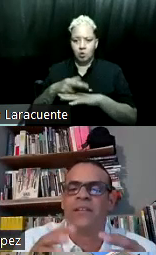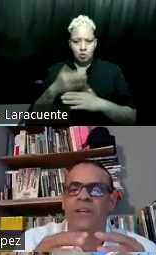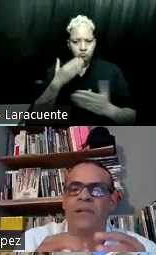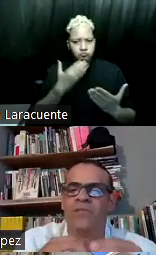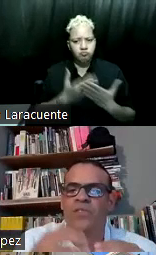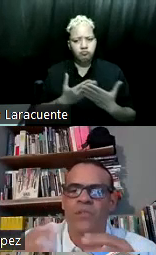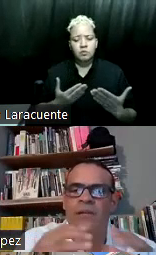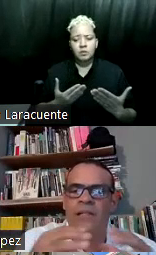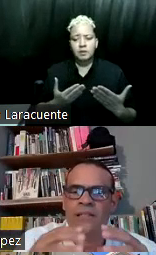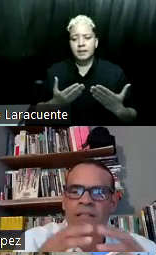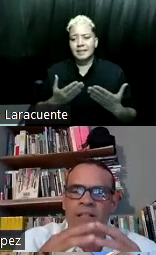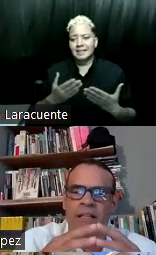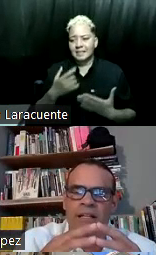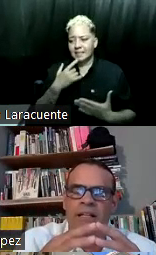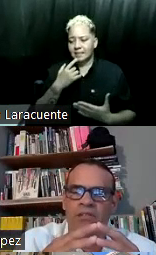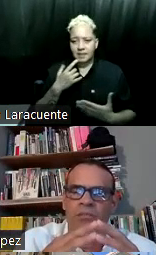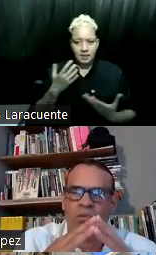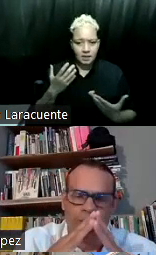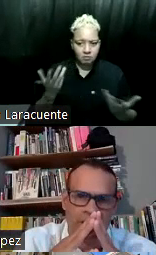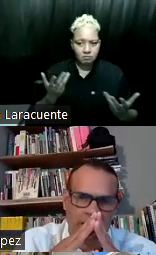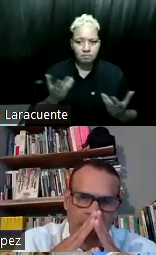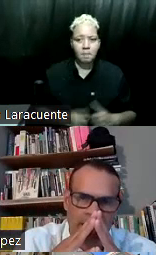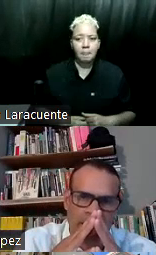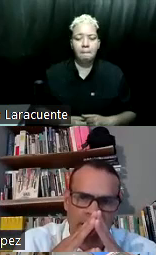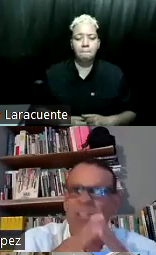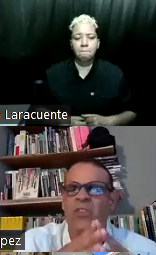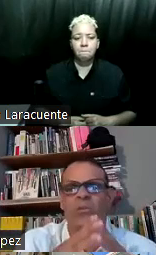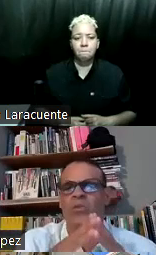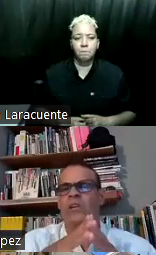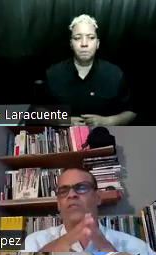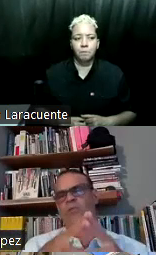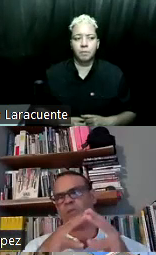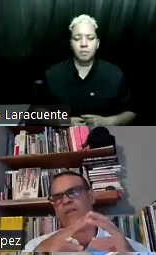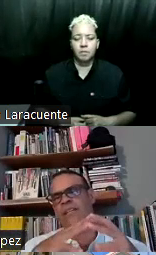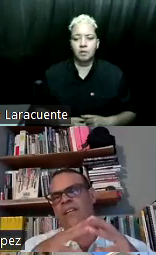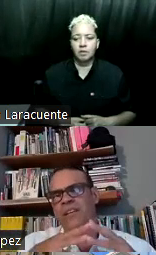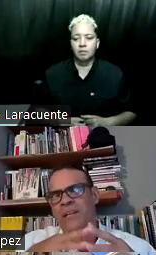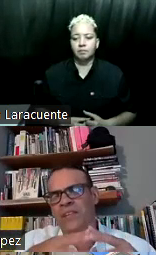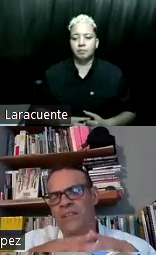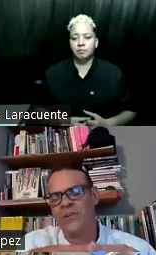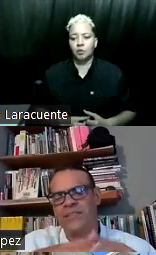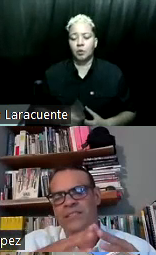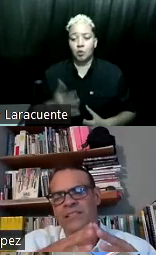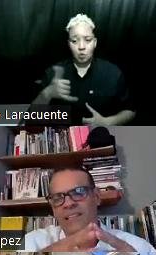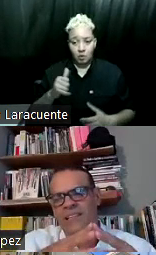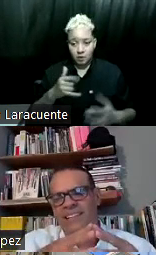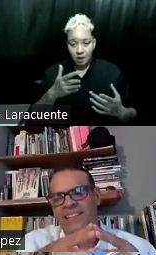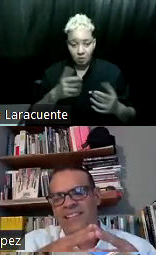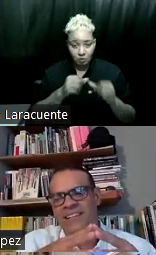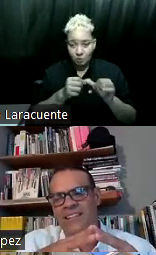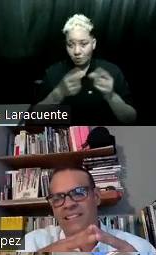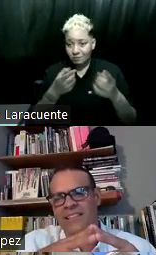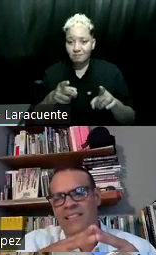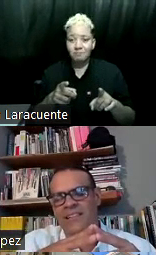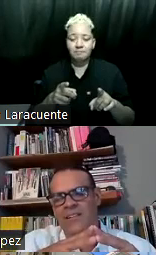sí se mencionaba que como pasaba y como todavía sigue pasando, a veces